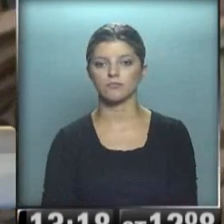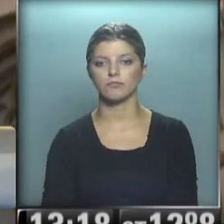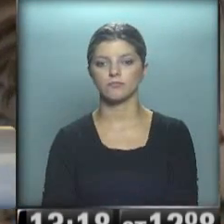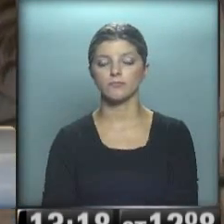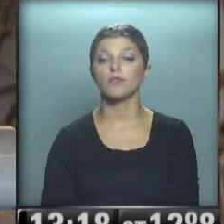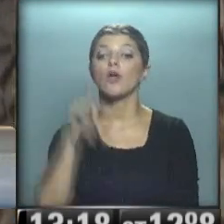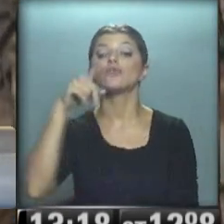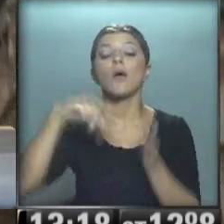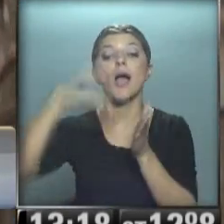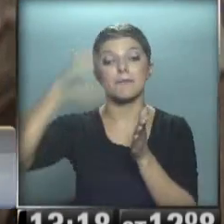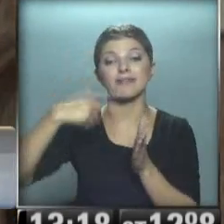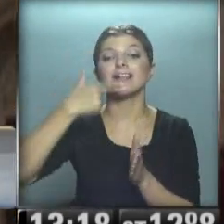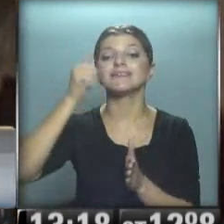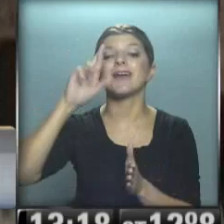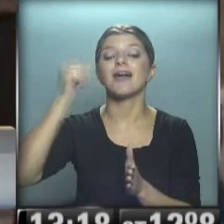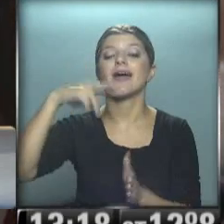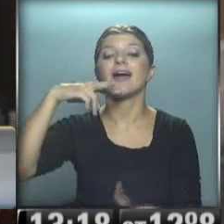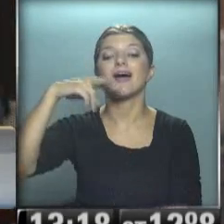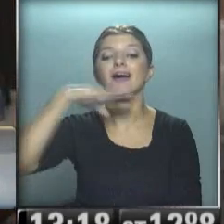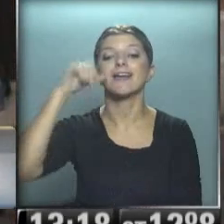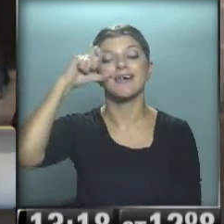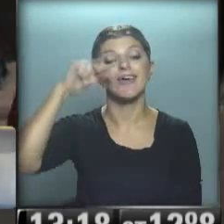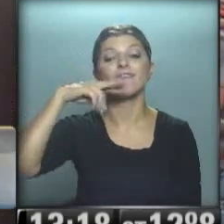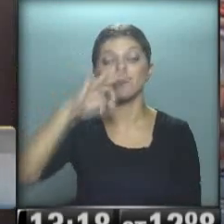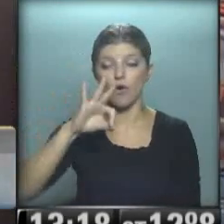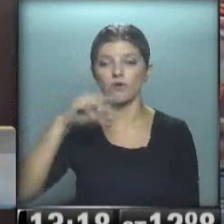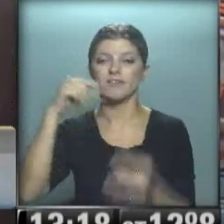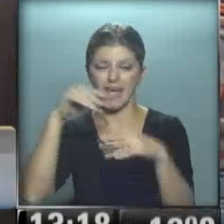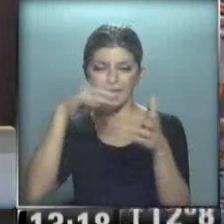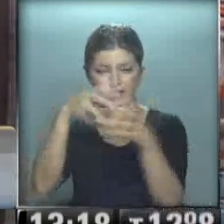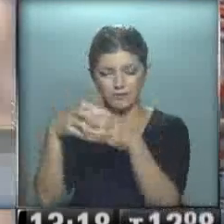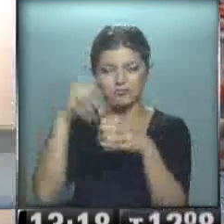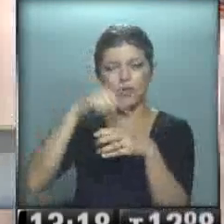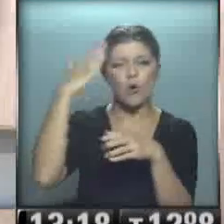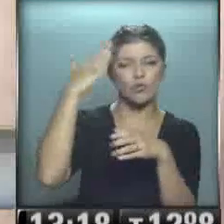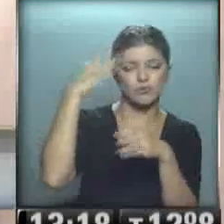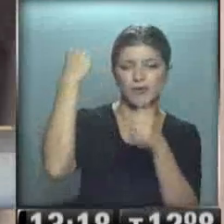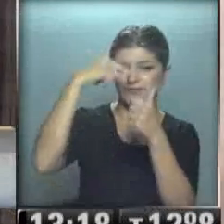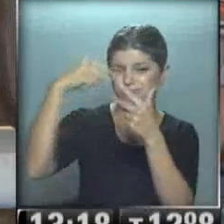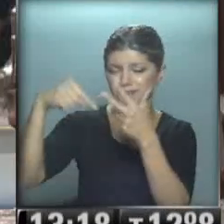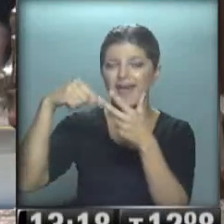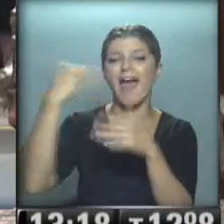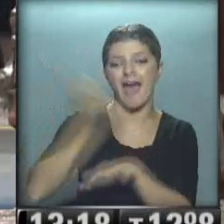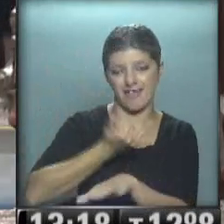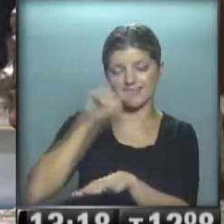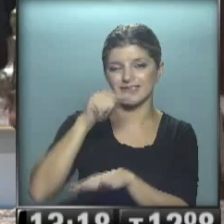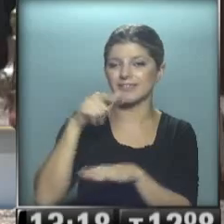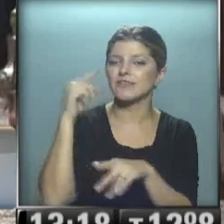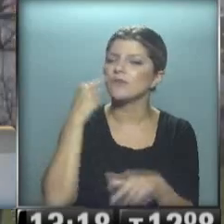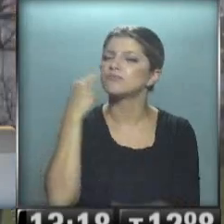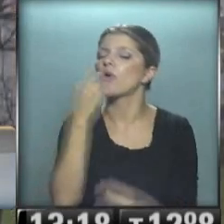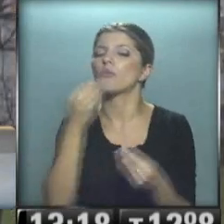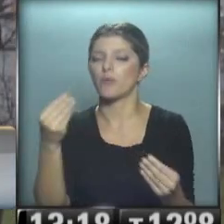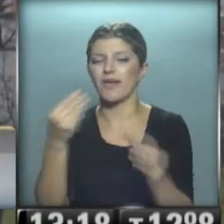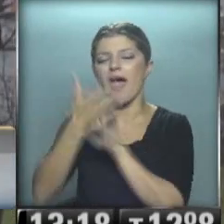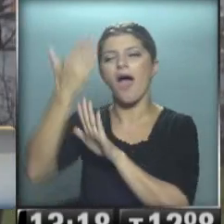Su capital, Sarajevo, símbolo del cruce de las culturas romana, bizantina y otomana, se hizo tristemente conocida